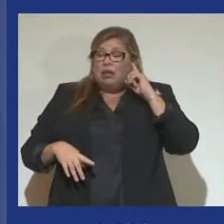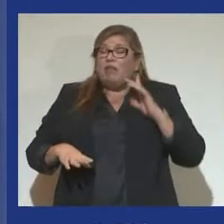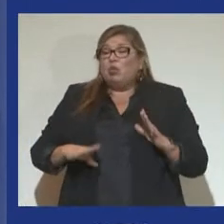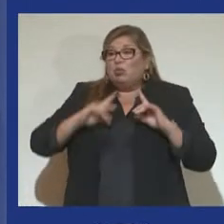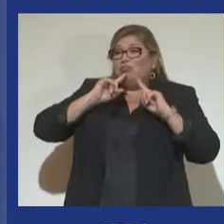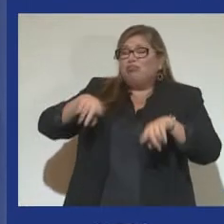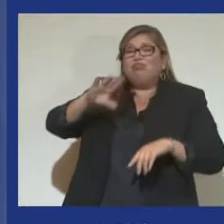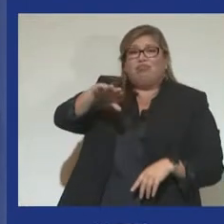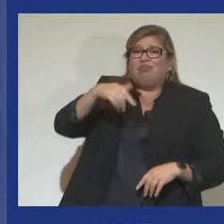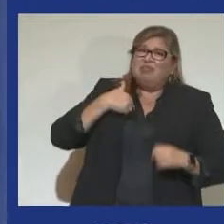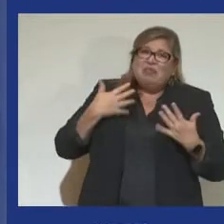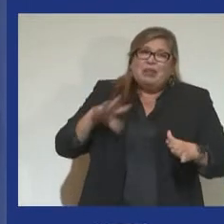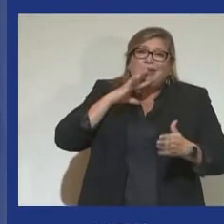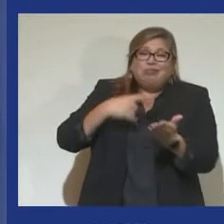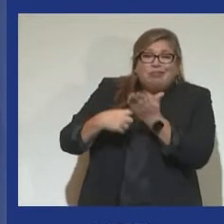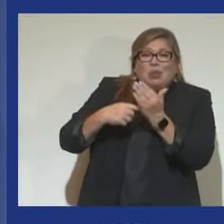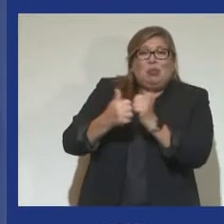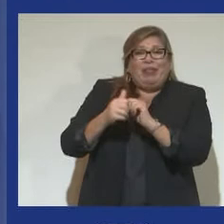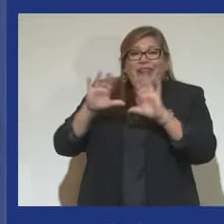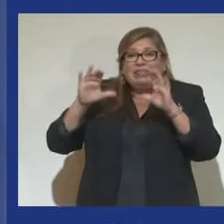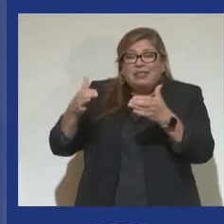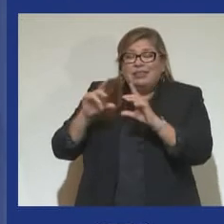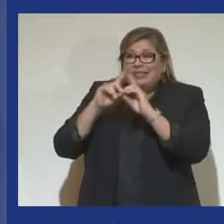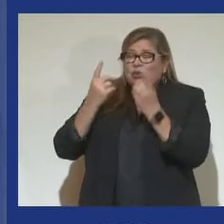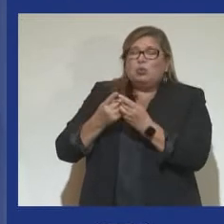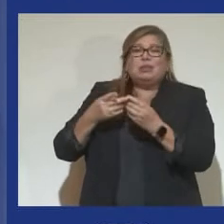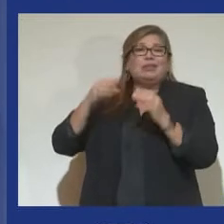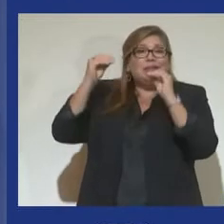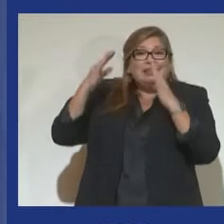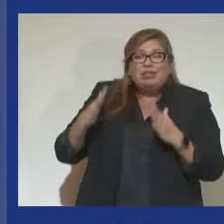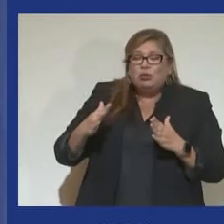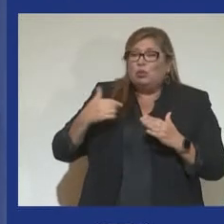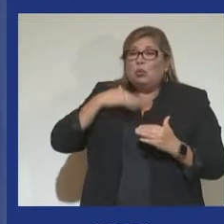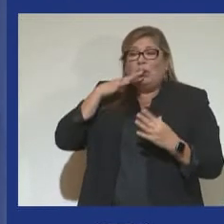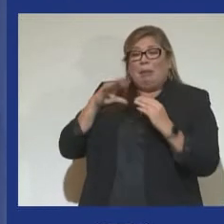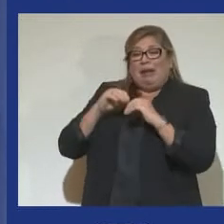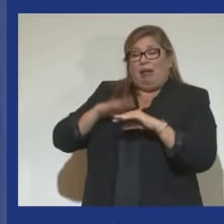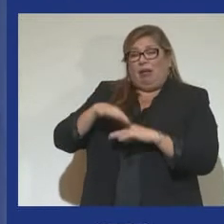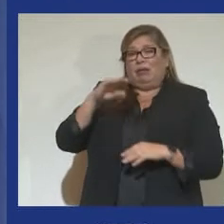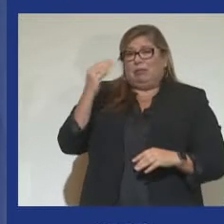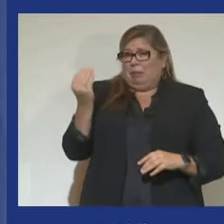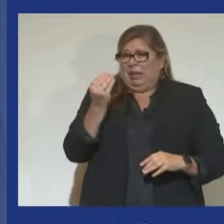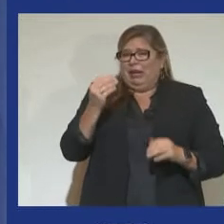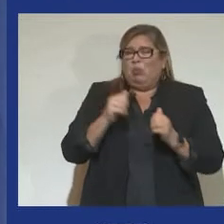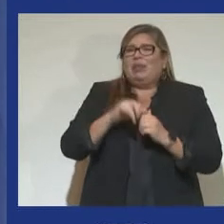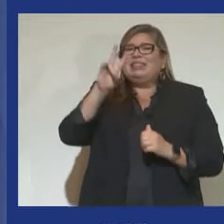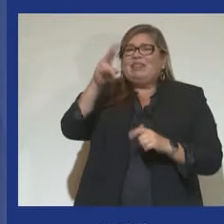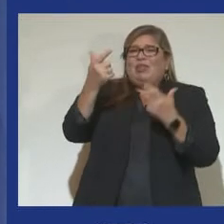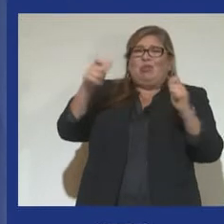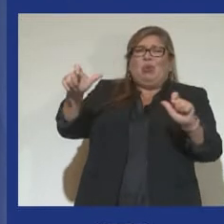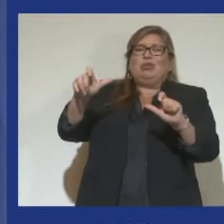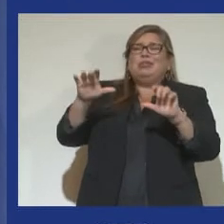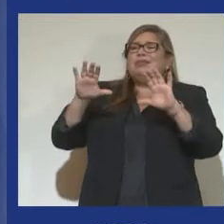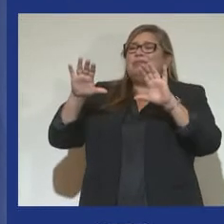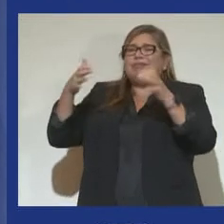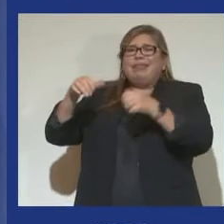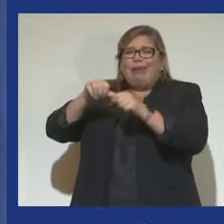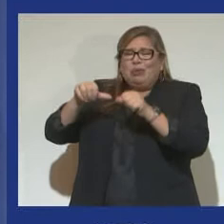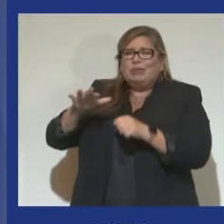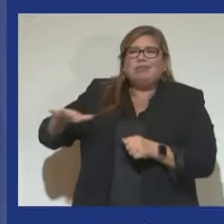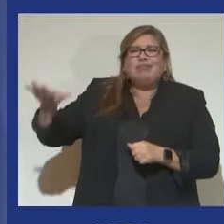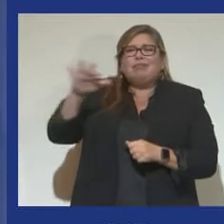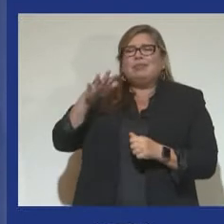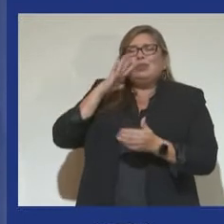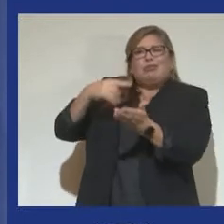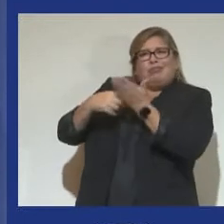hemos hablado de los distritos y los maestros que se reunirán el lunes con 7 superintendentes de distritos grandes para